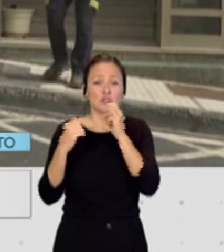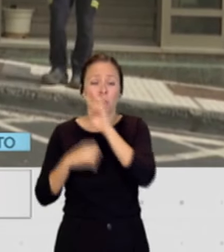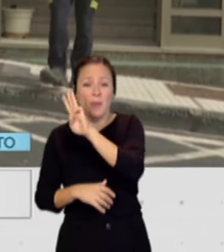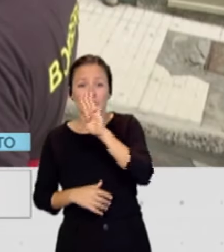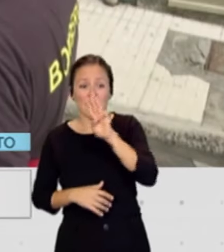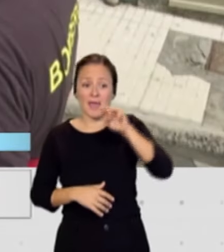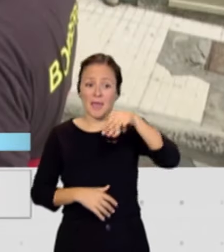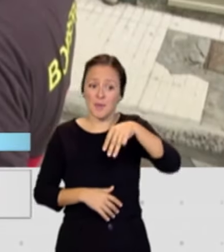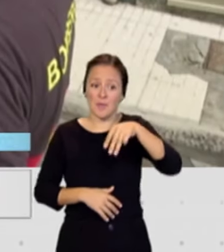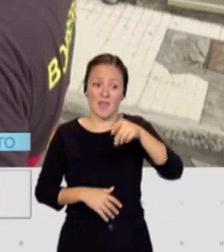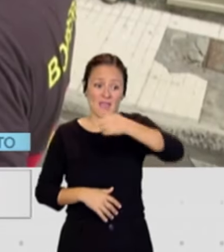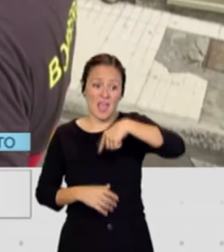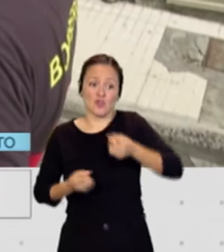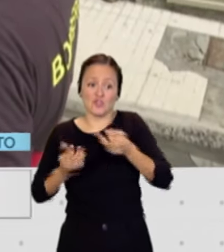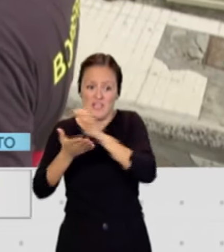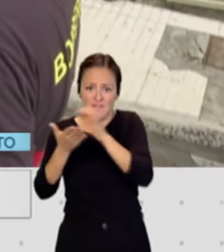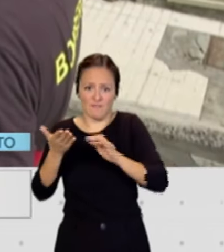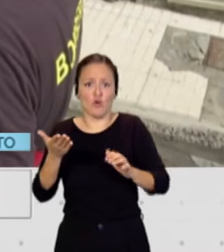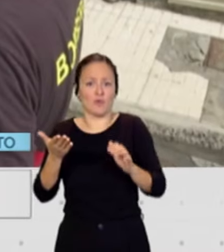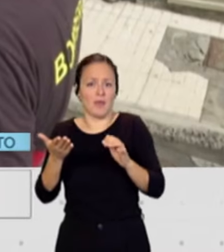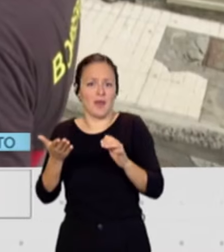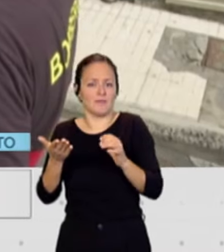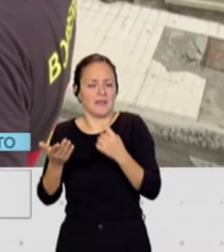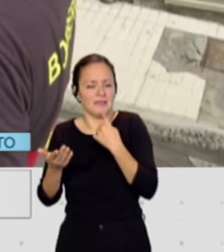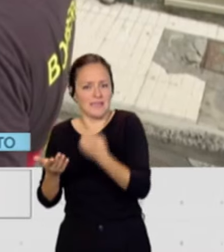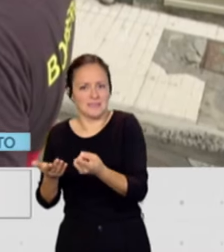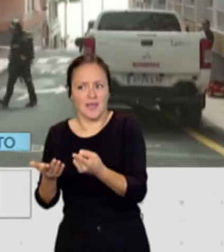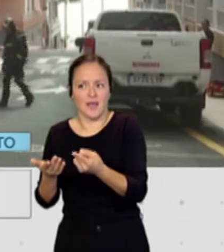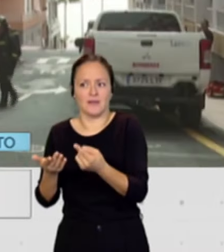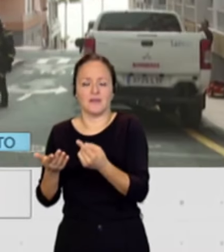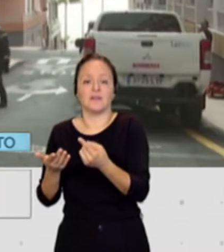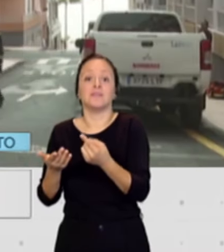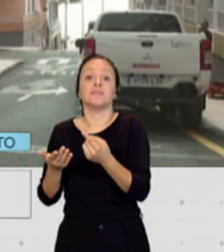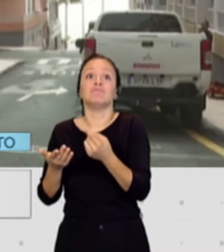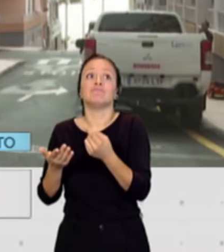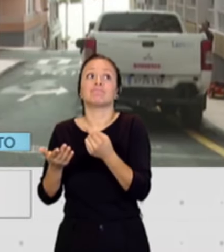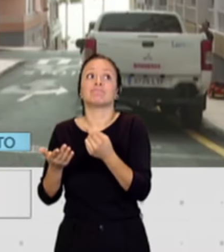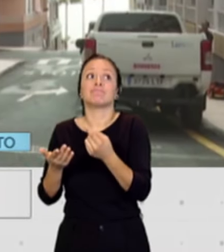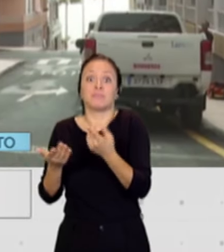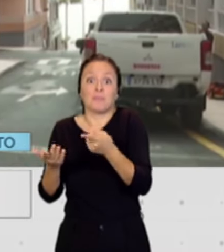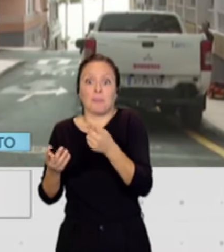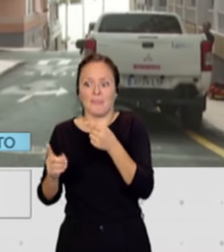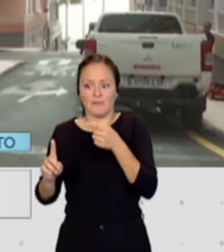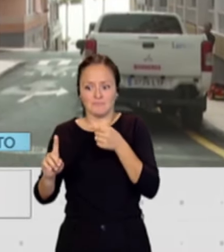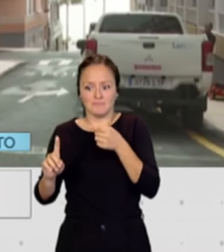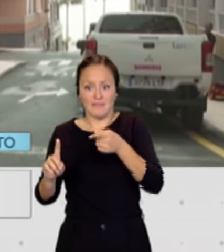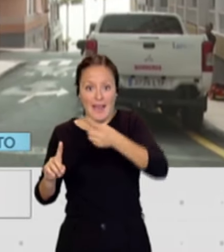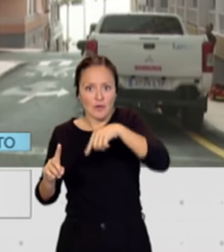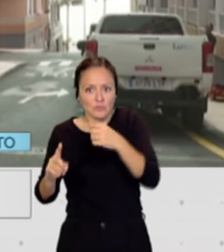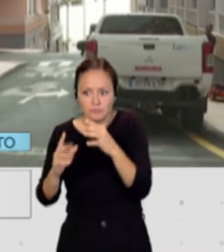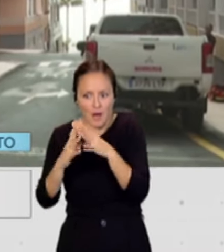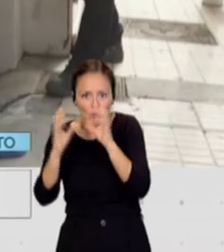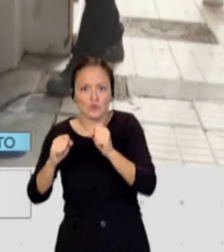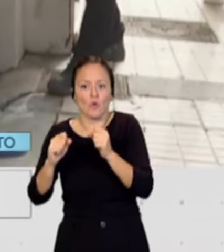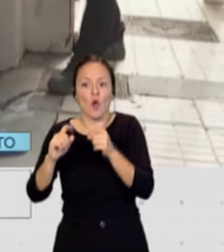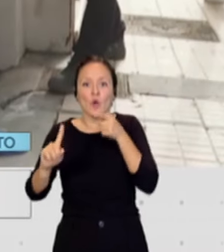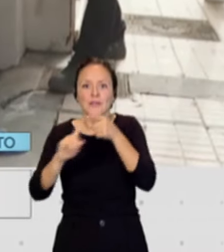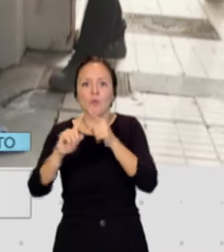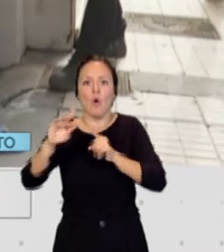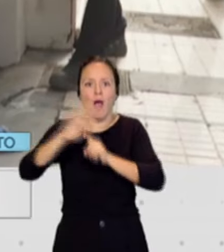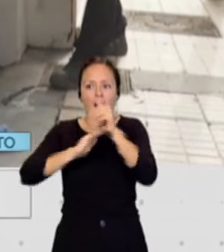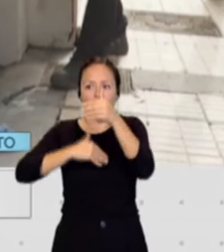anterior y ahora se trata de de seguir de trabajar conjuntamente para seguir avanzando y que ese trabajo que se hace desde el PayPal del grupo de